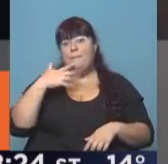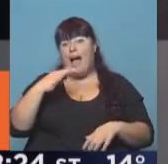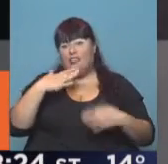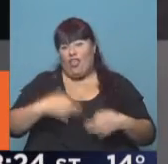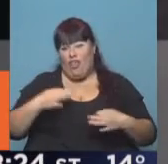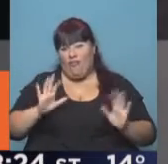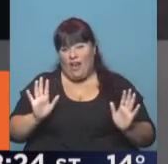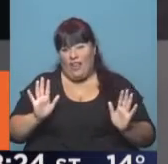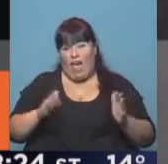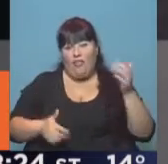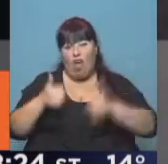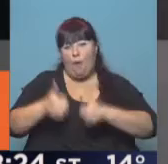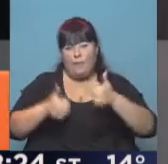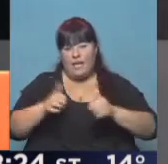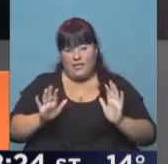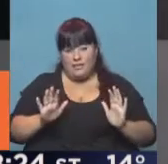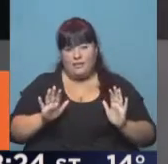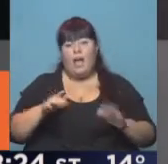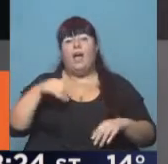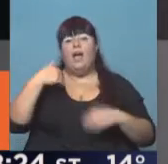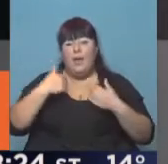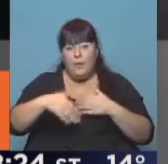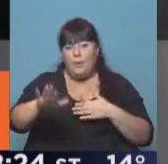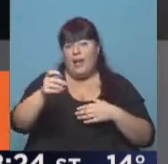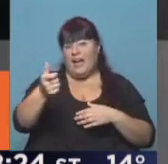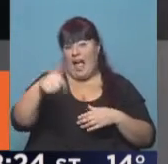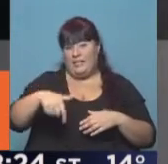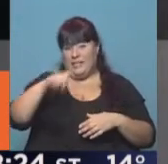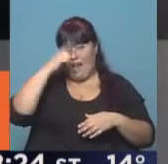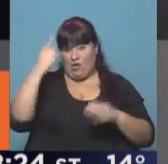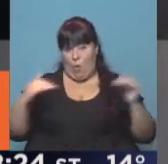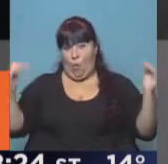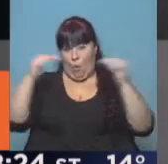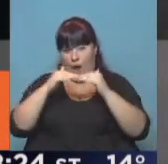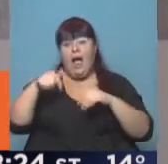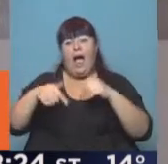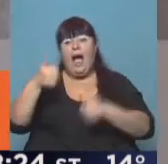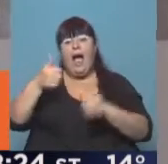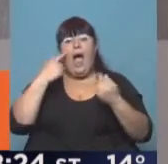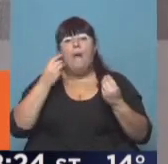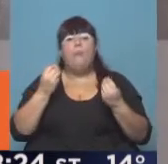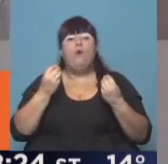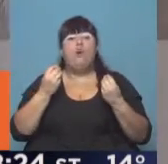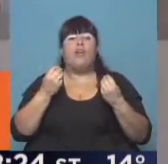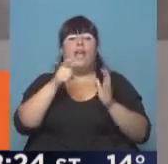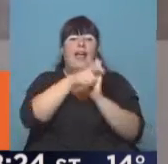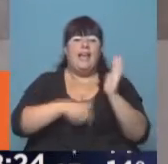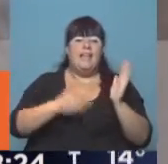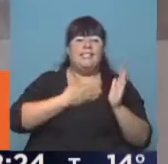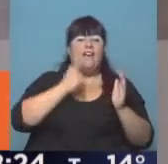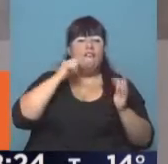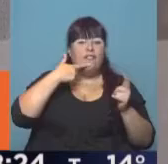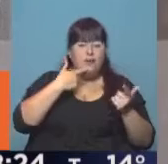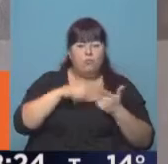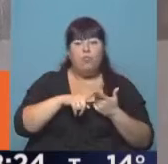real digamos competitiva que se desarrolla casi a escala nacional claro ahí van a definir porque ahí está la lista de filmus